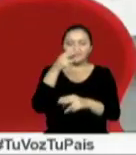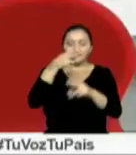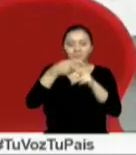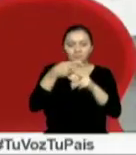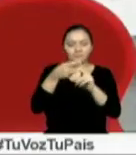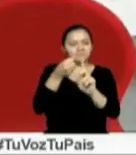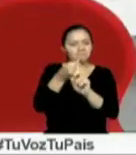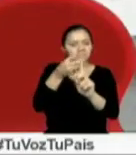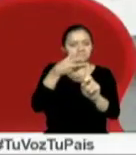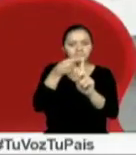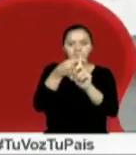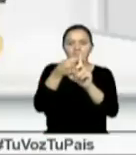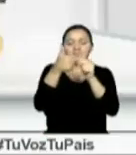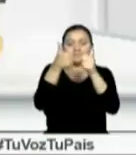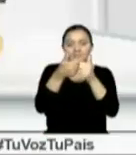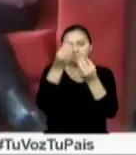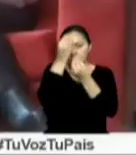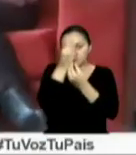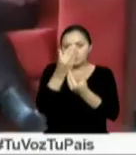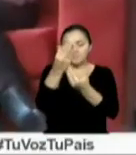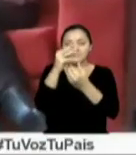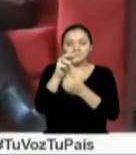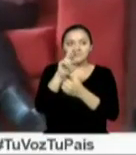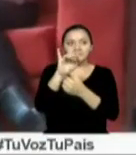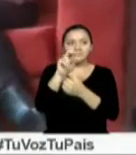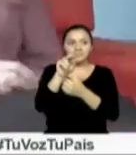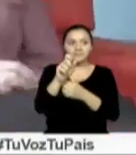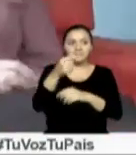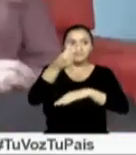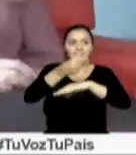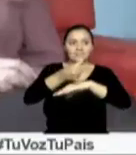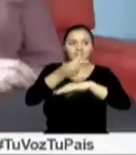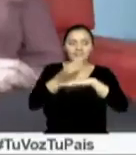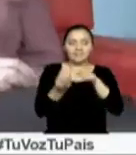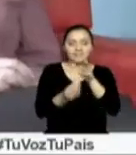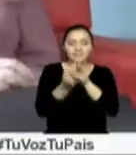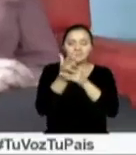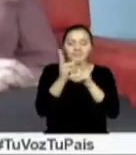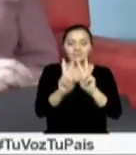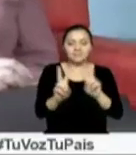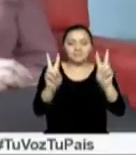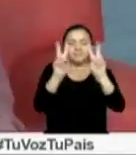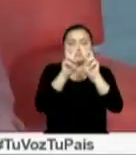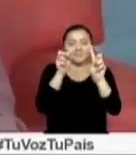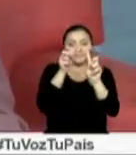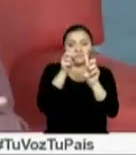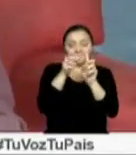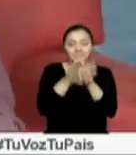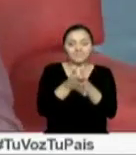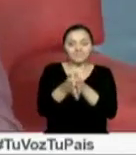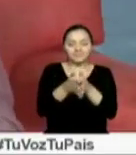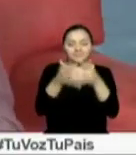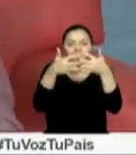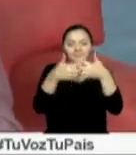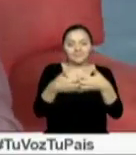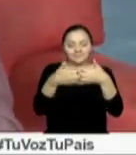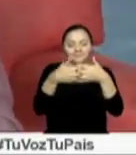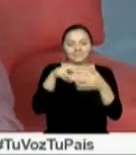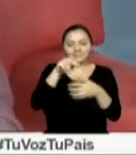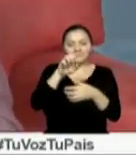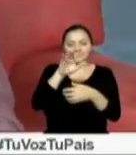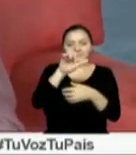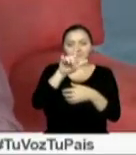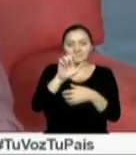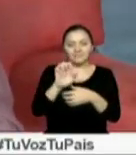positivo así lo comentó Mariana tupiño gerente de creación de valor compartido de nestle esta primera temporada los